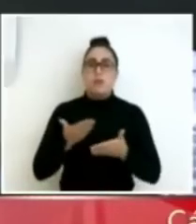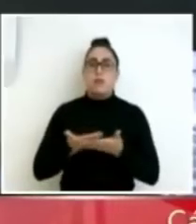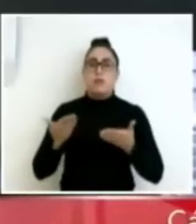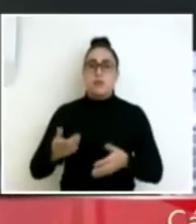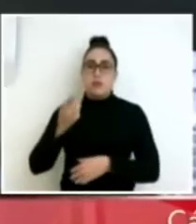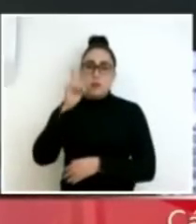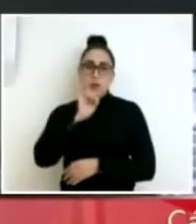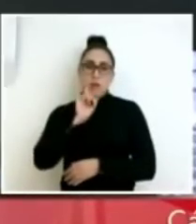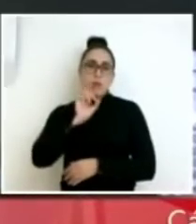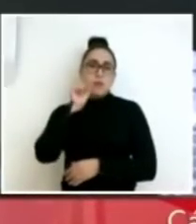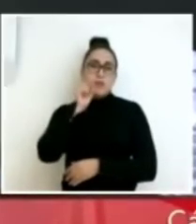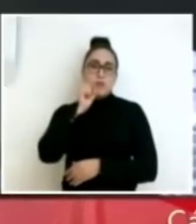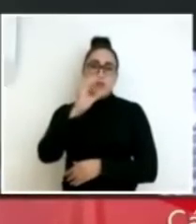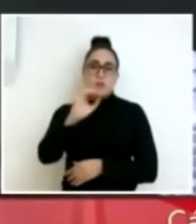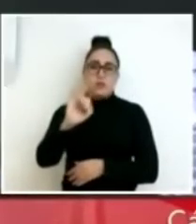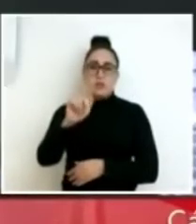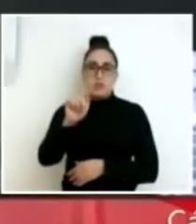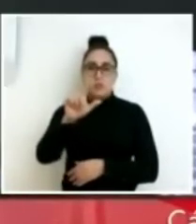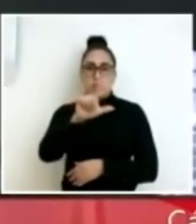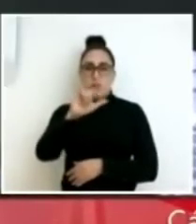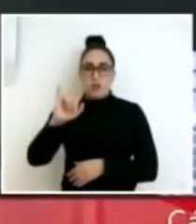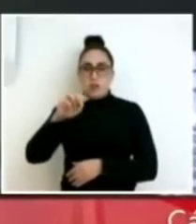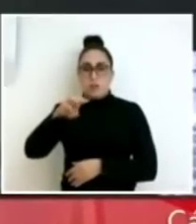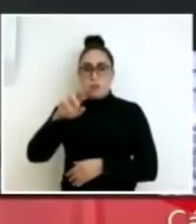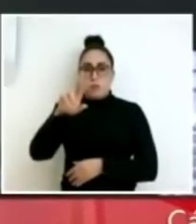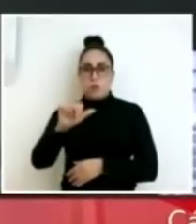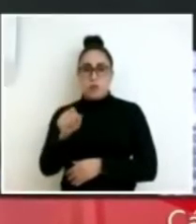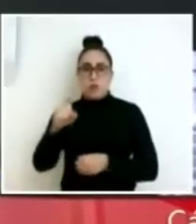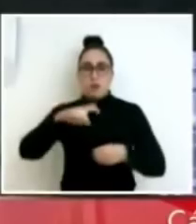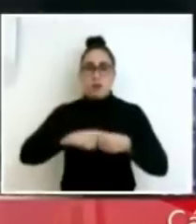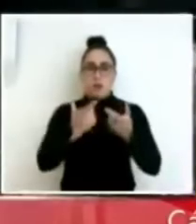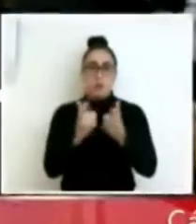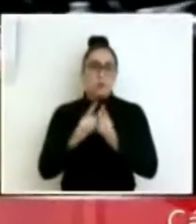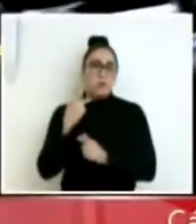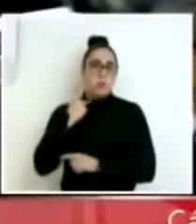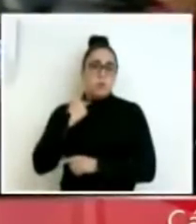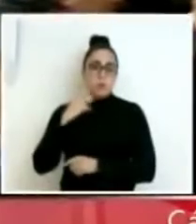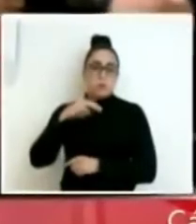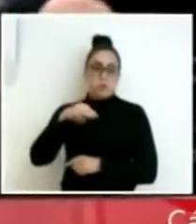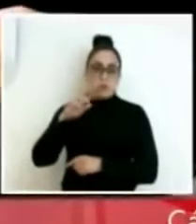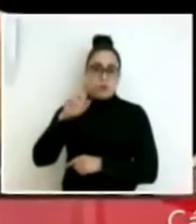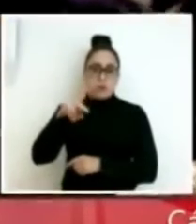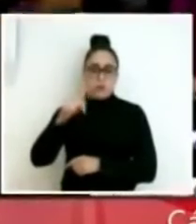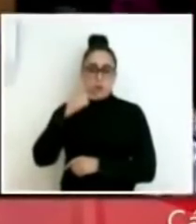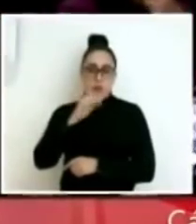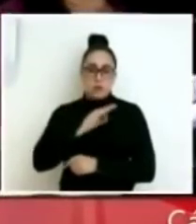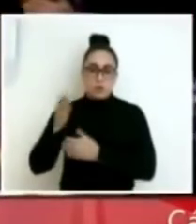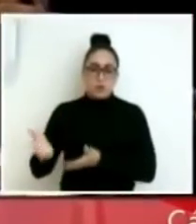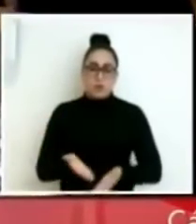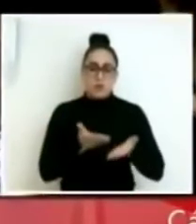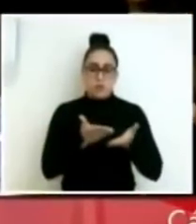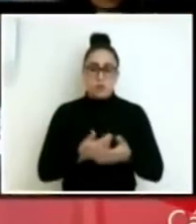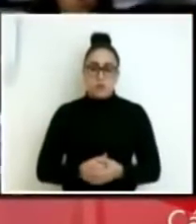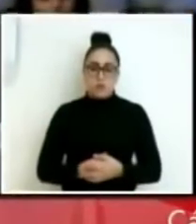La palabra la senadora Citlali Hernández Mora, del Grupo Parlamentario de Morena, hasta por 5 minutos.